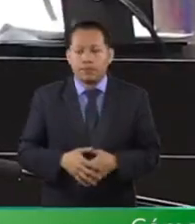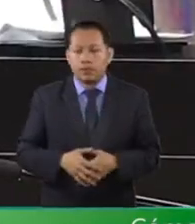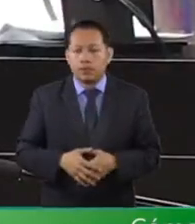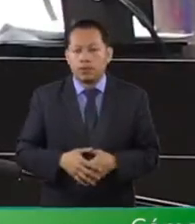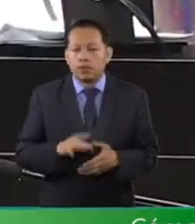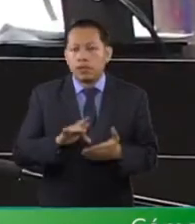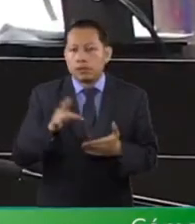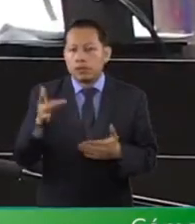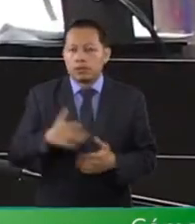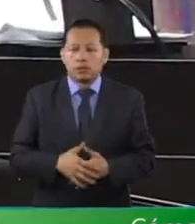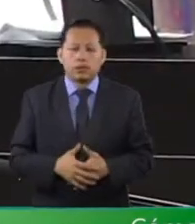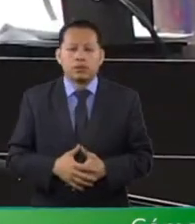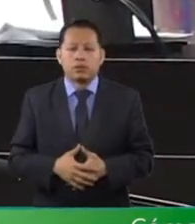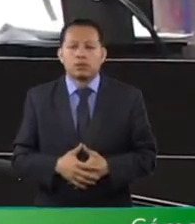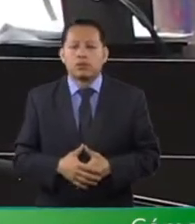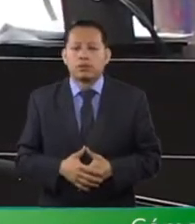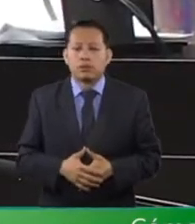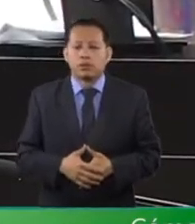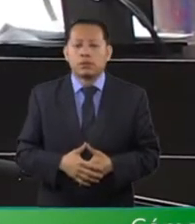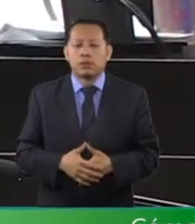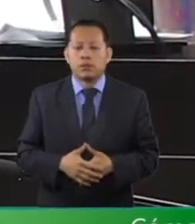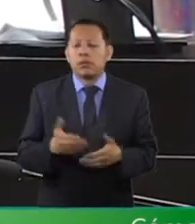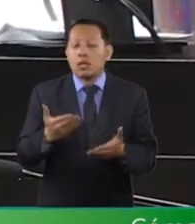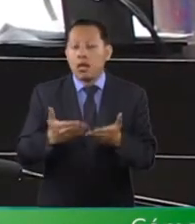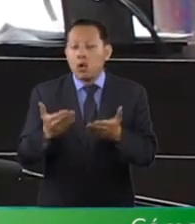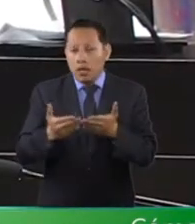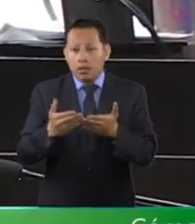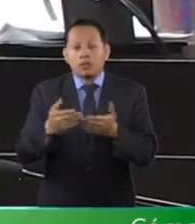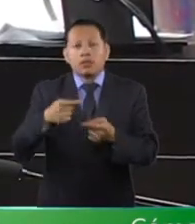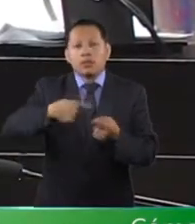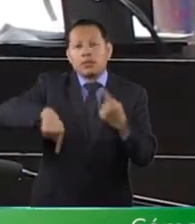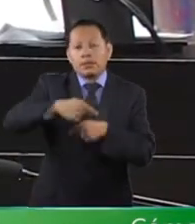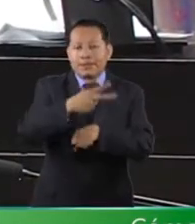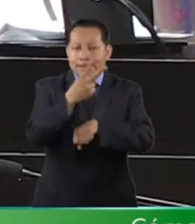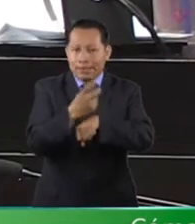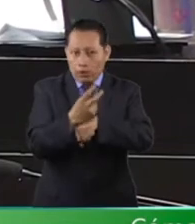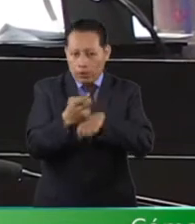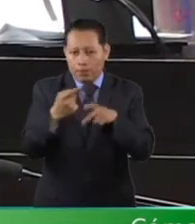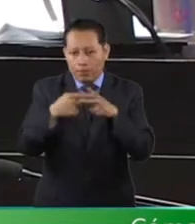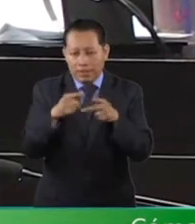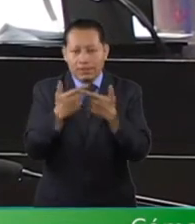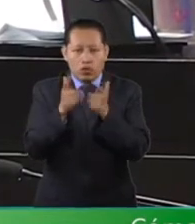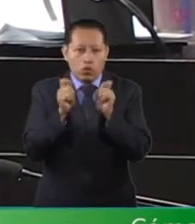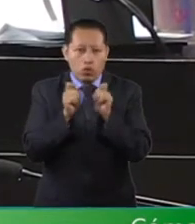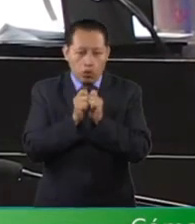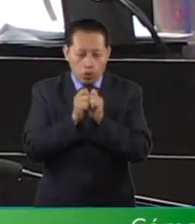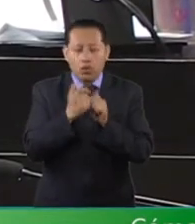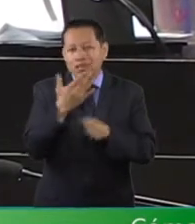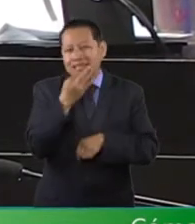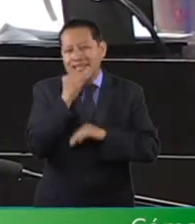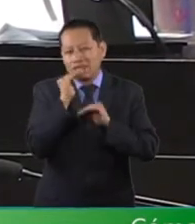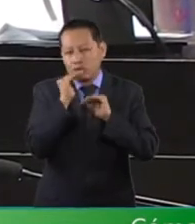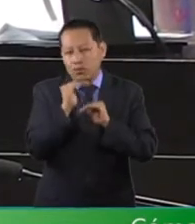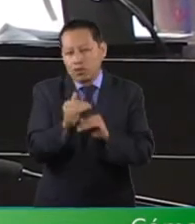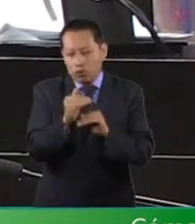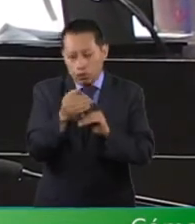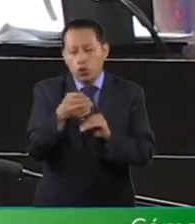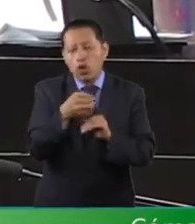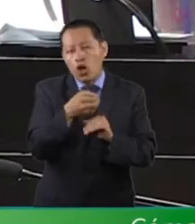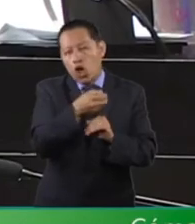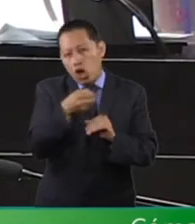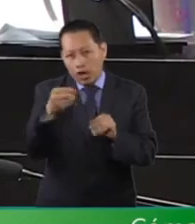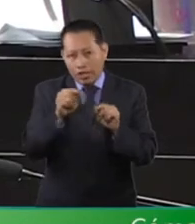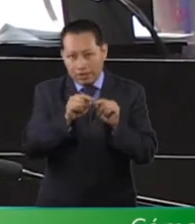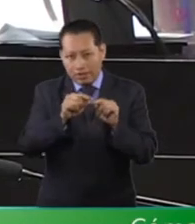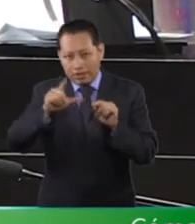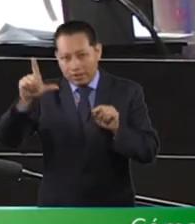Gracias. Con esto iniciamos la segunda ronda de intervenciones de los grupos parlamentarios de hasta 5 minutos en orden ascendente